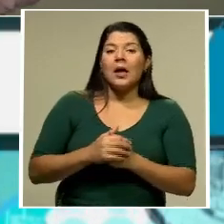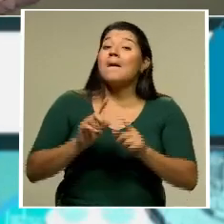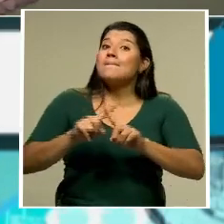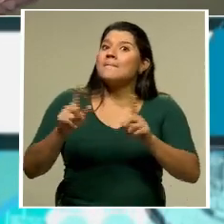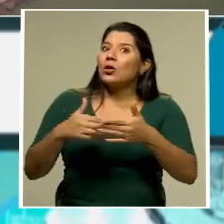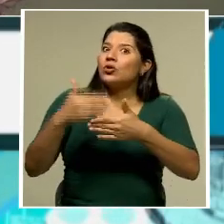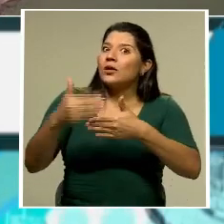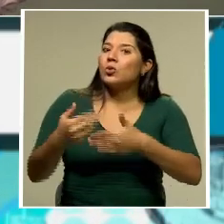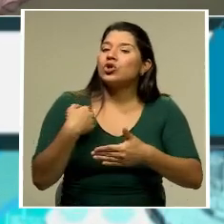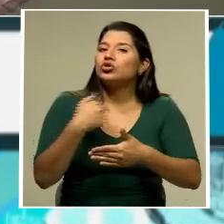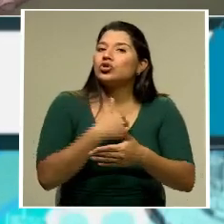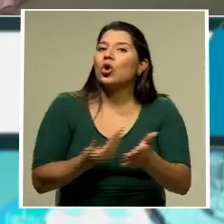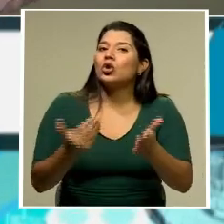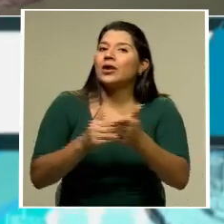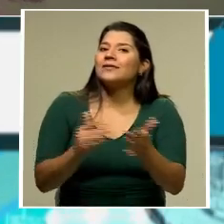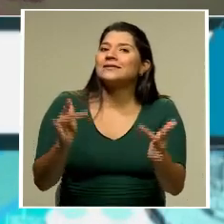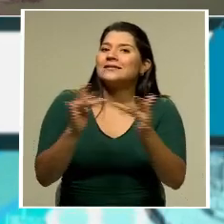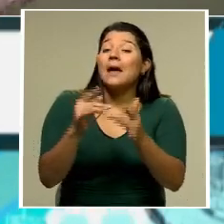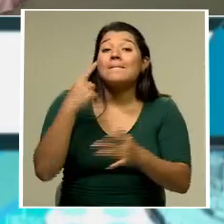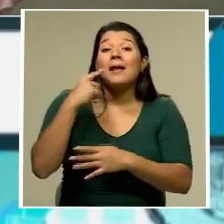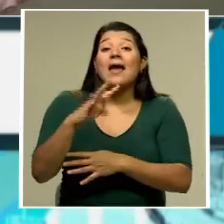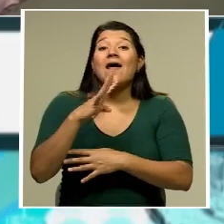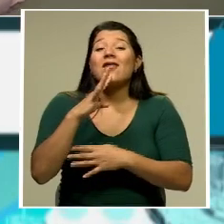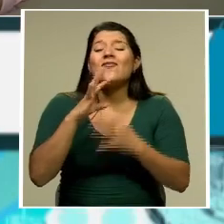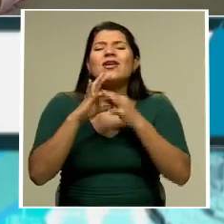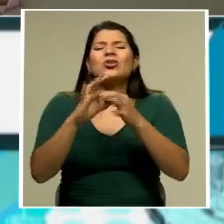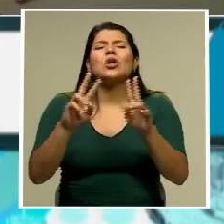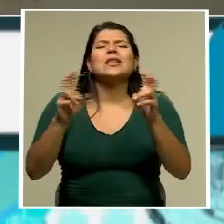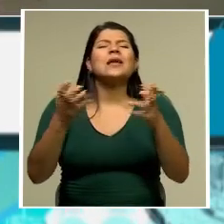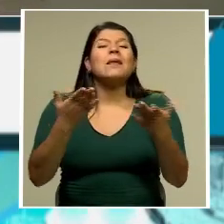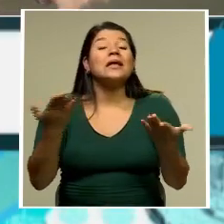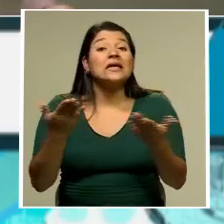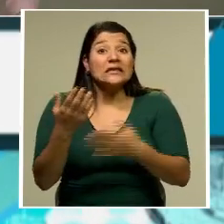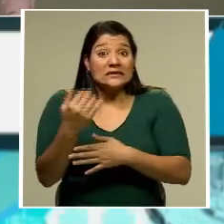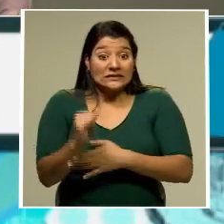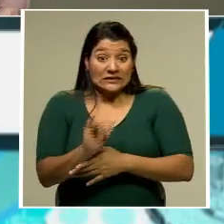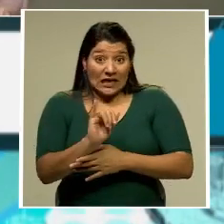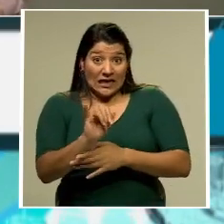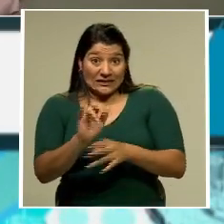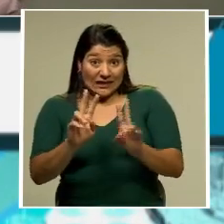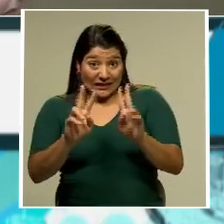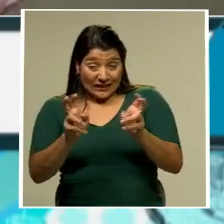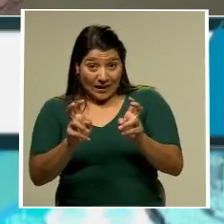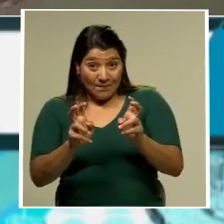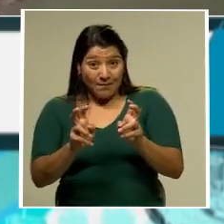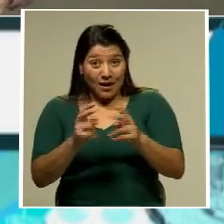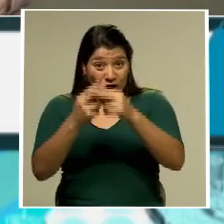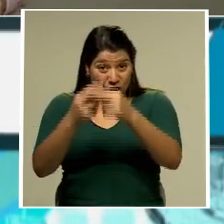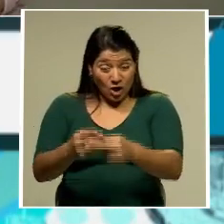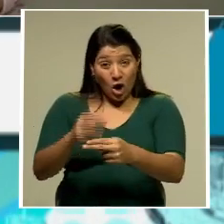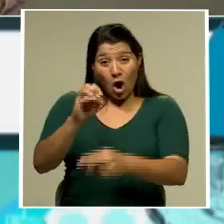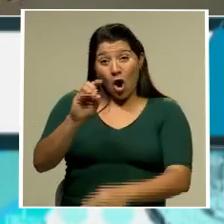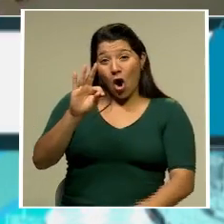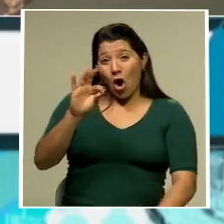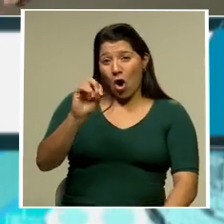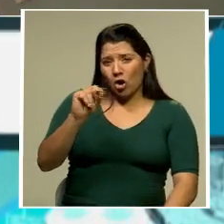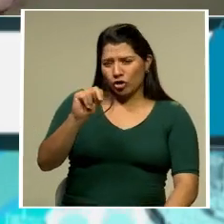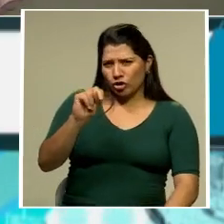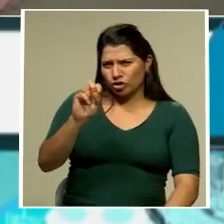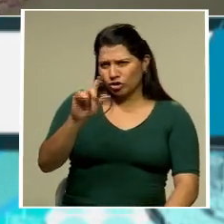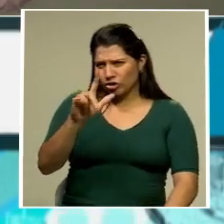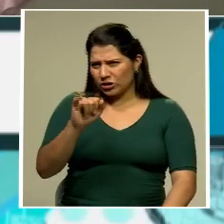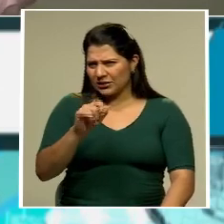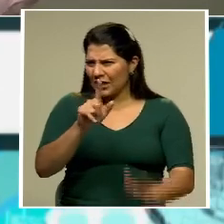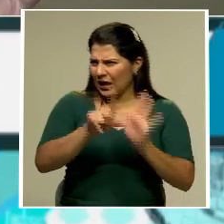más adelante hablaremos del tema de la legalidad de este tema del nombramiento de Don Otón, que mucho se ha dicho si es o